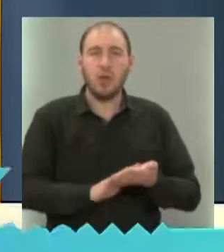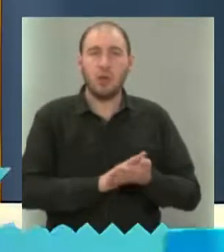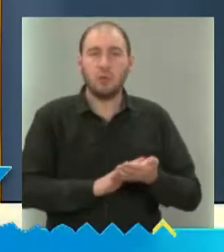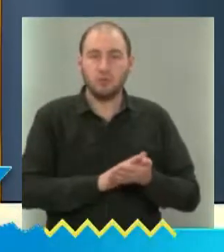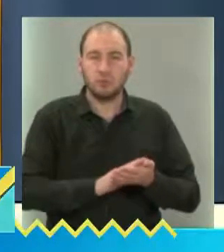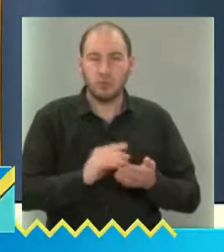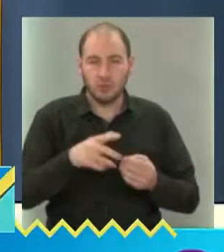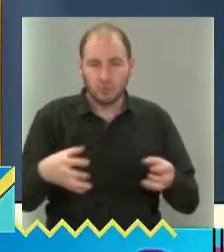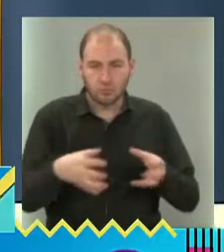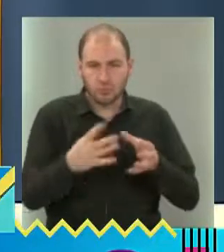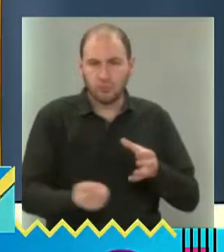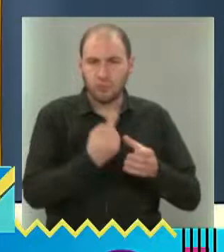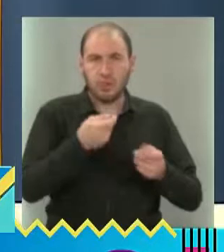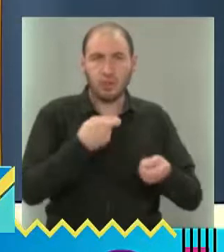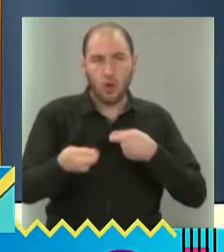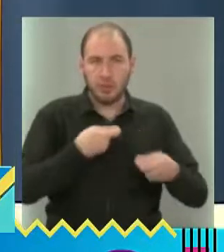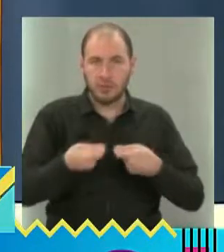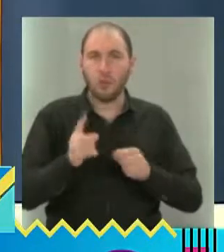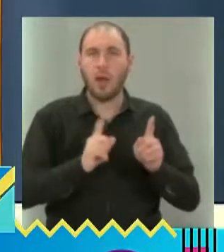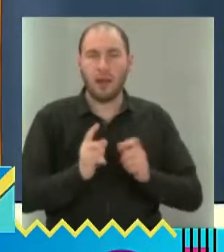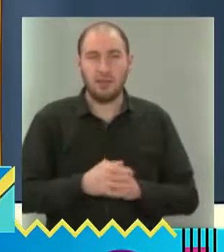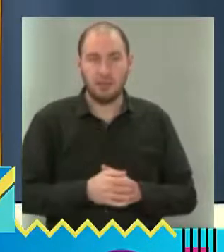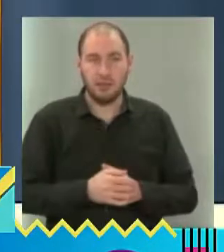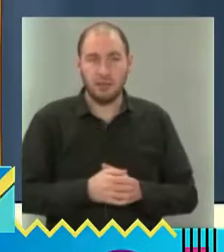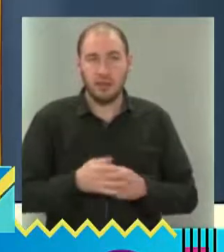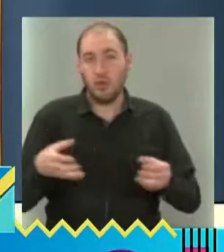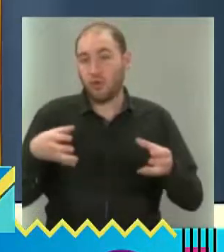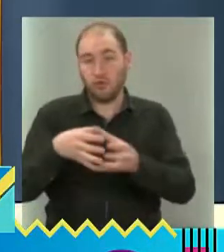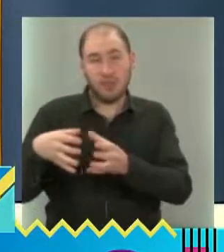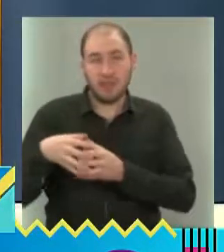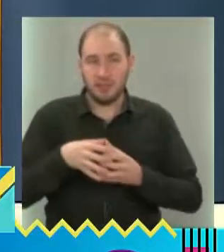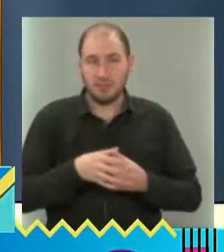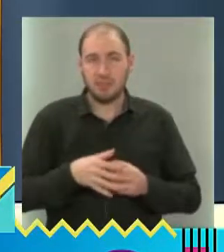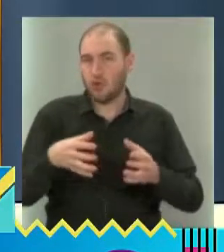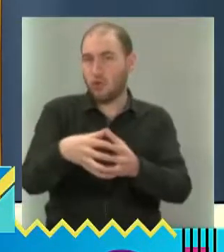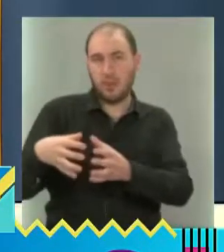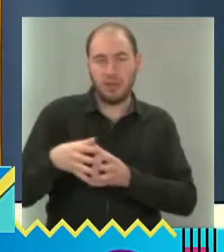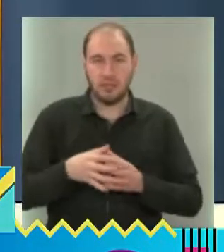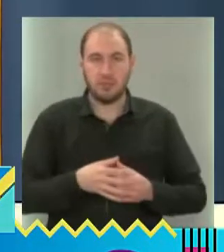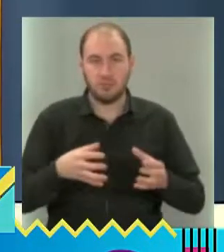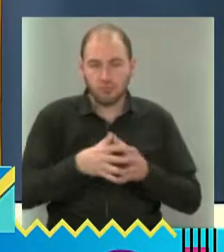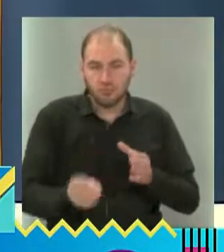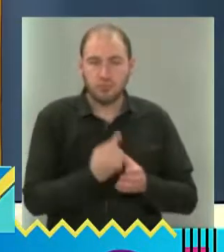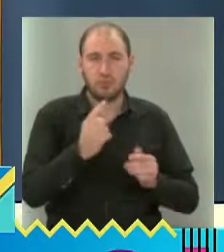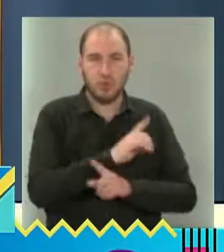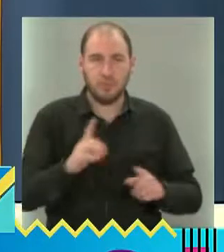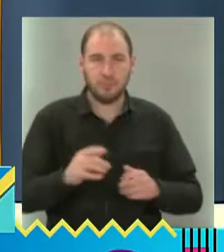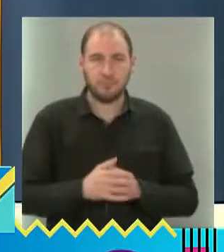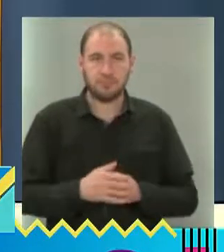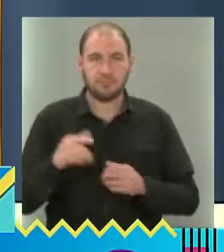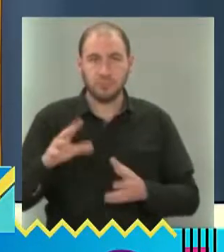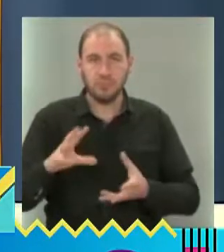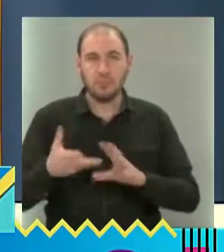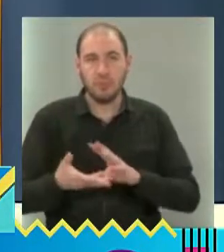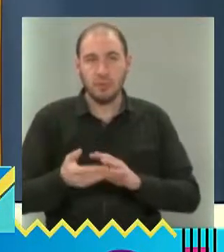enfrentar la concentración que hay en la comercialización es el cooperativismo. El cooperativismo no es concentración, sino es la forma